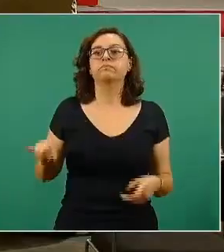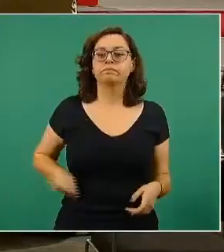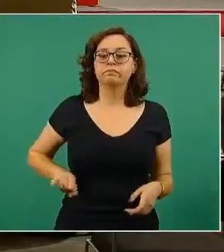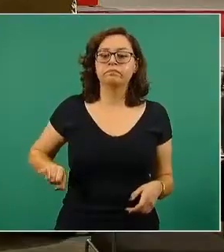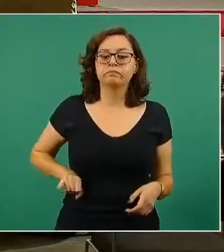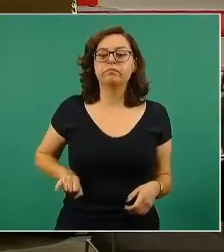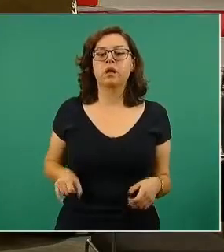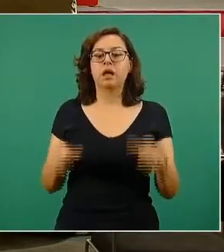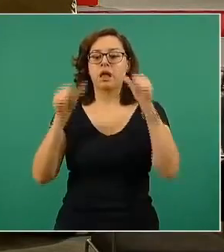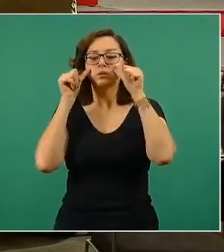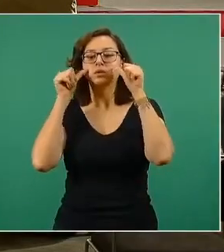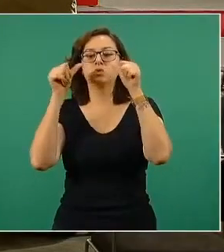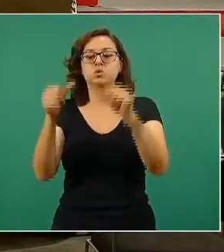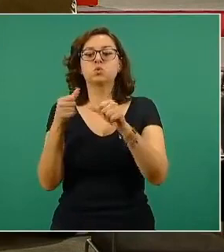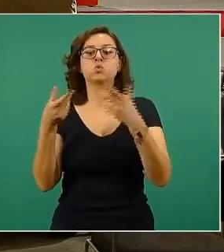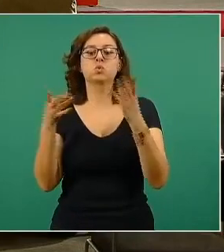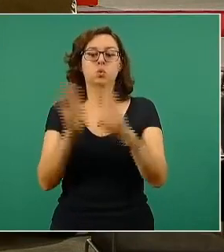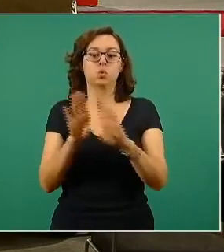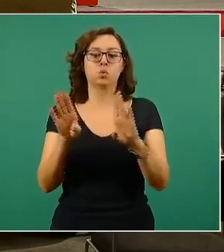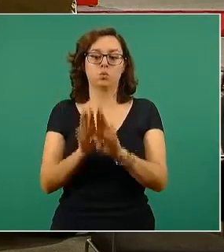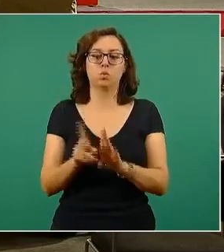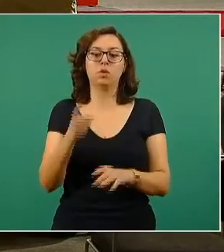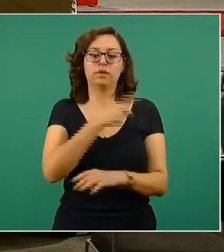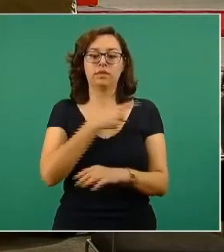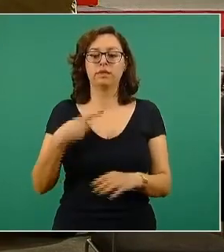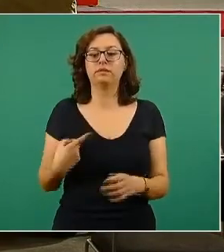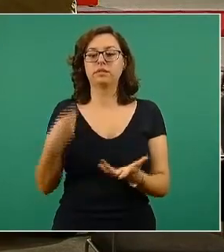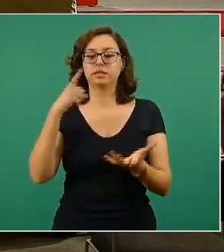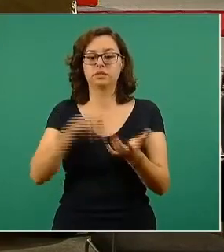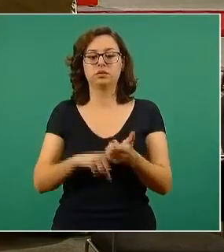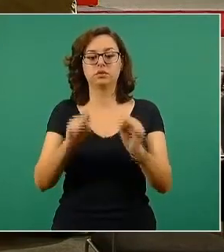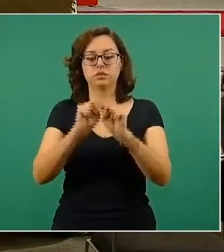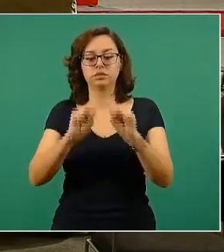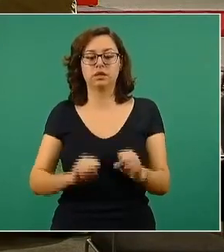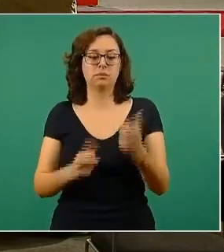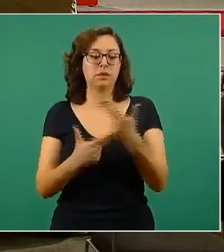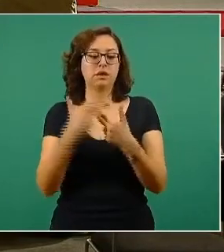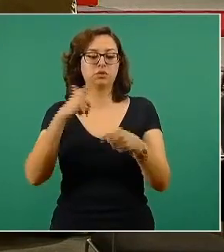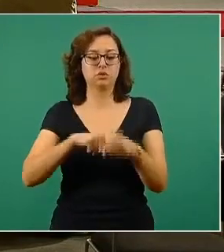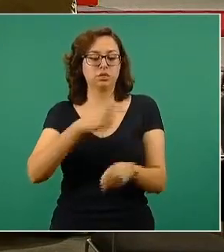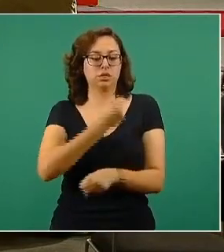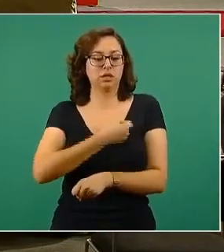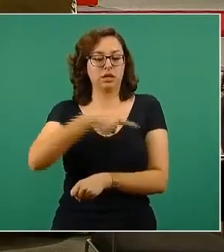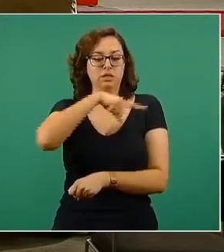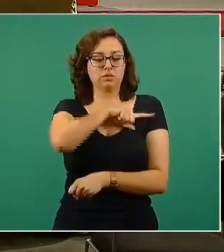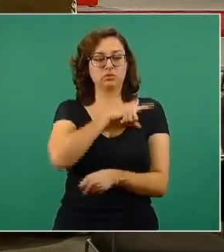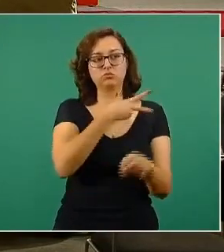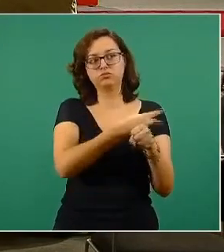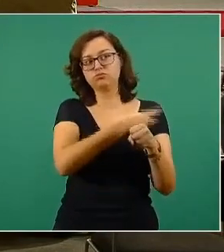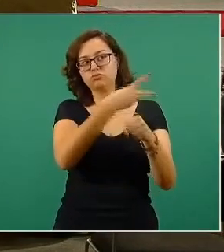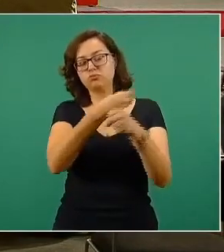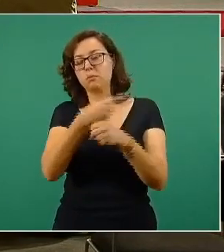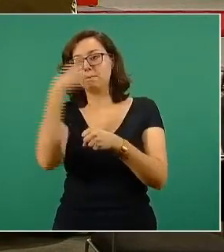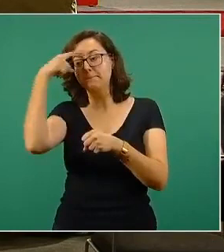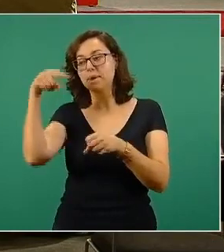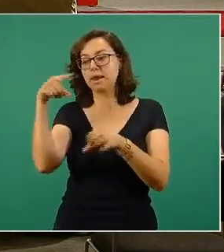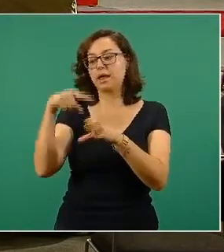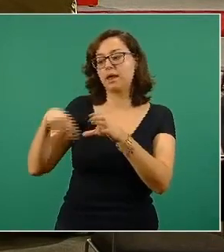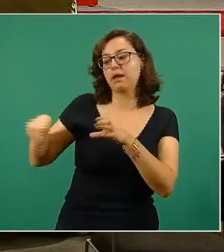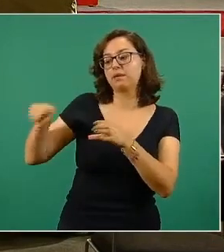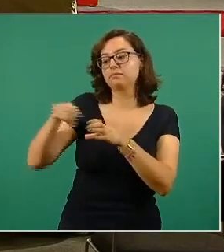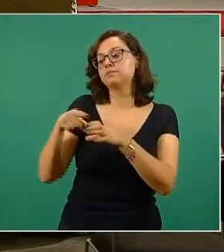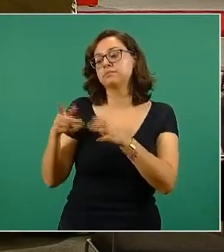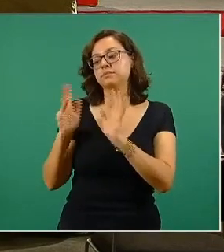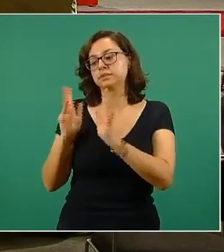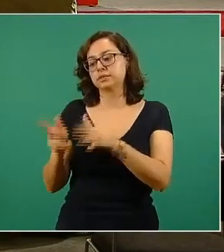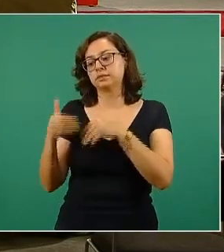se tienen que hacer en las capacidades del Sistema Nacional de Salud para la atención de mediano y largo plazo